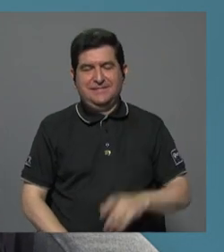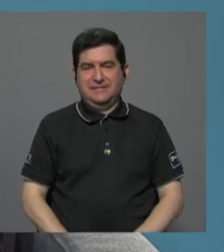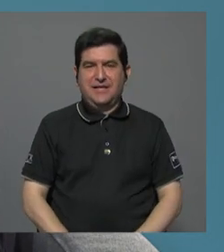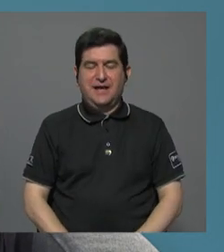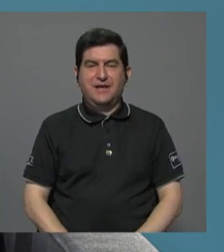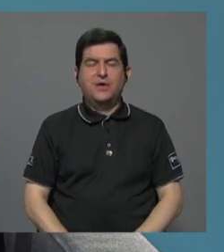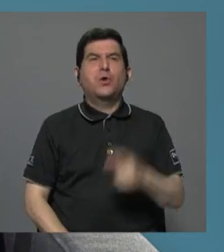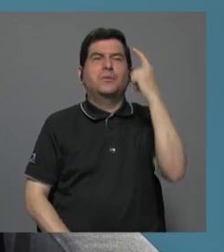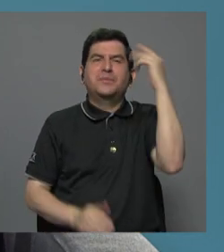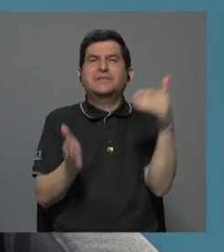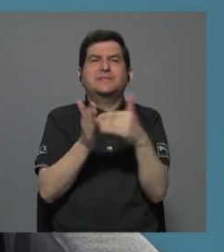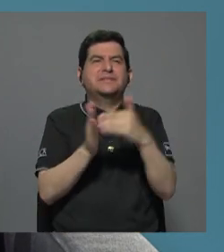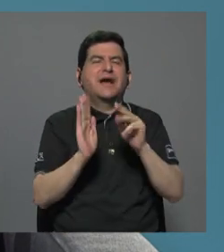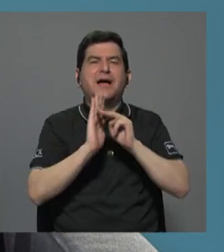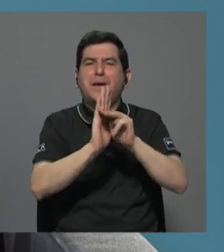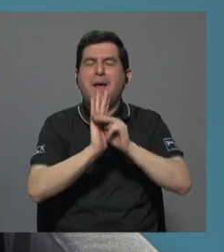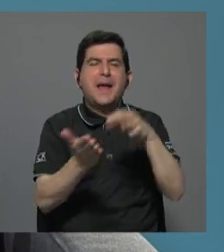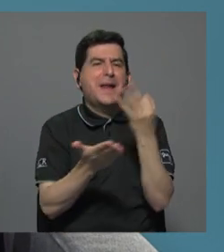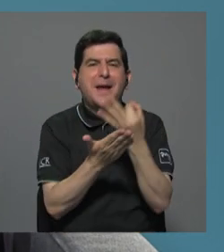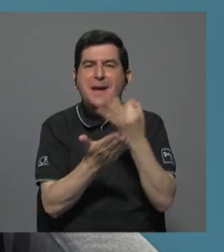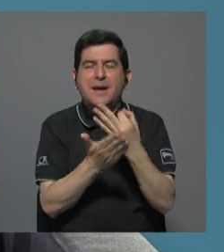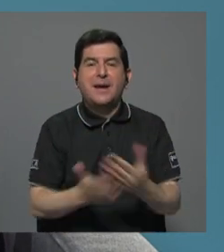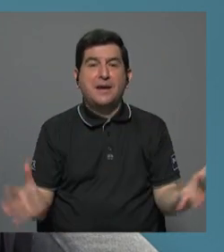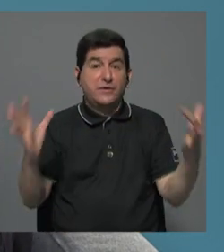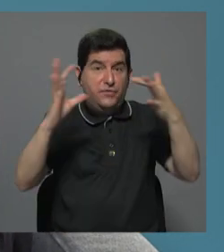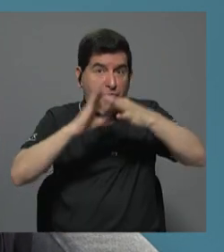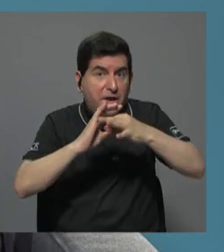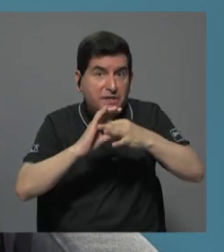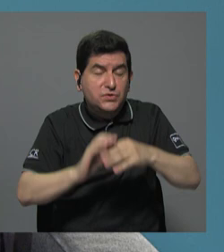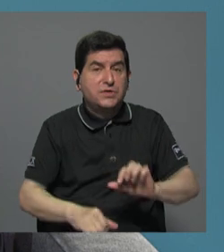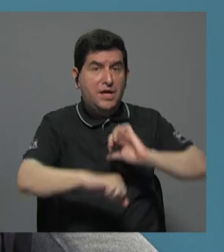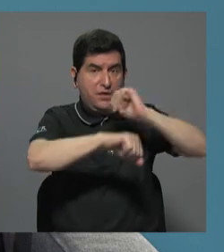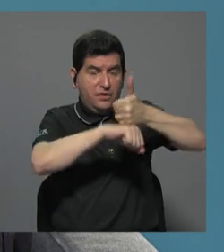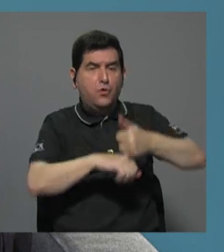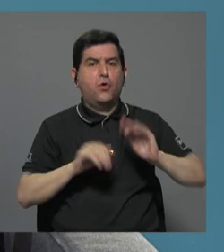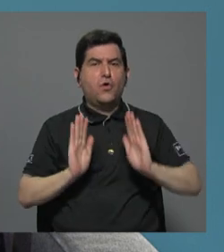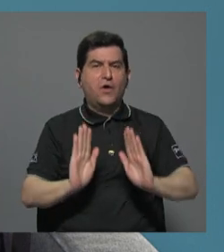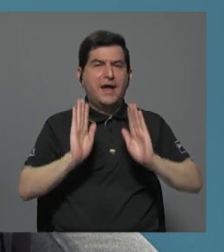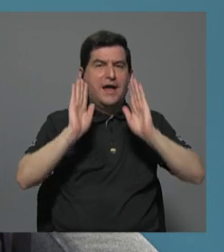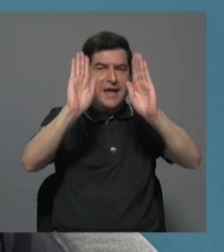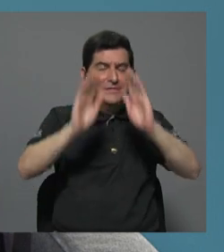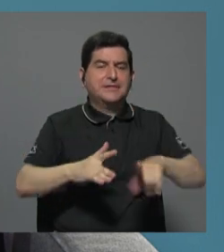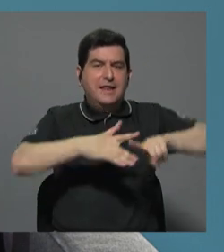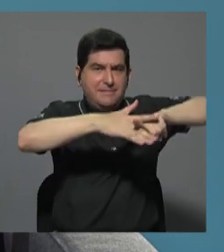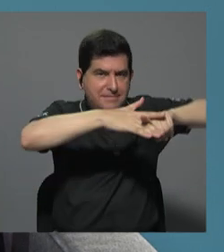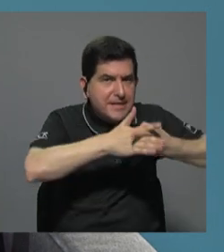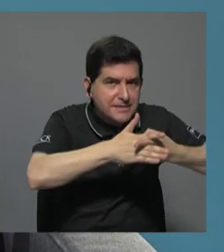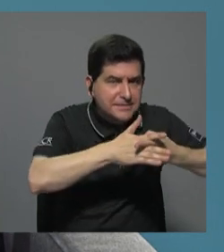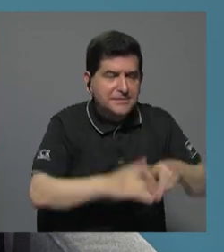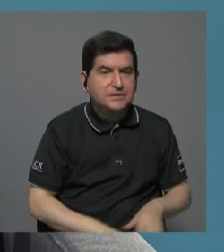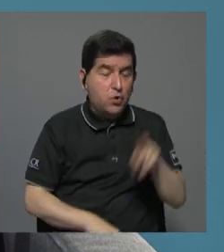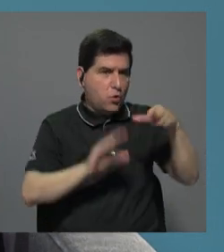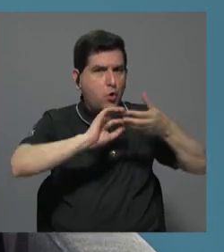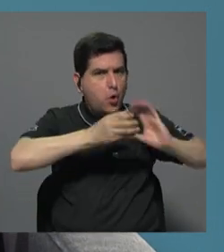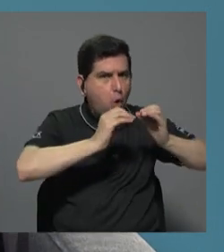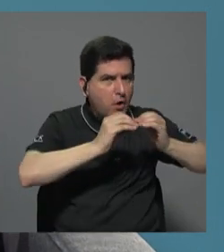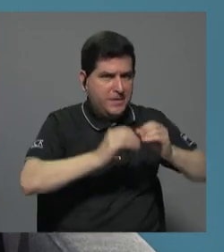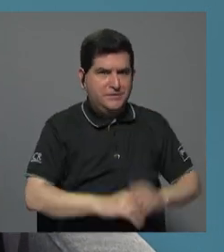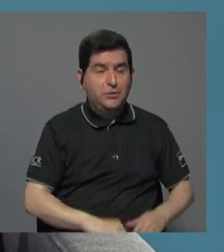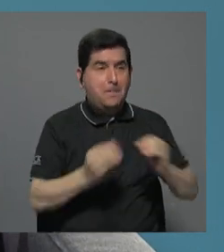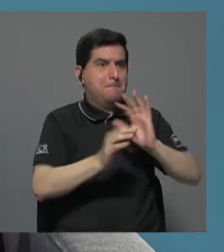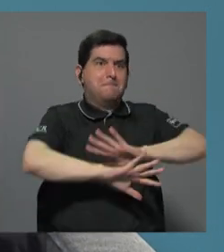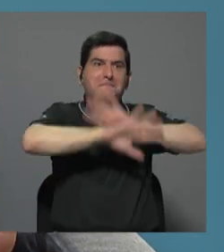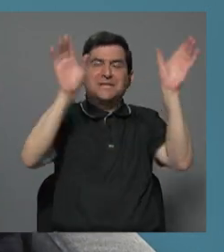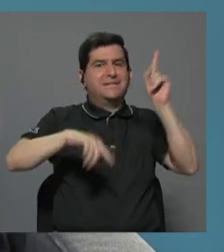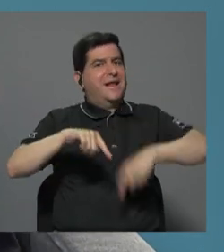repensar el actual modelo de financiamiento respecto de lo cual constituye un excelente punto de partida o sea con estos datos no más claro